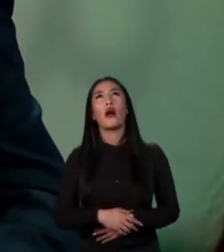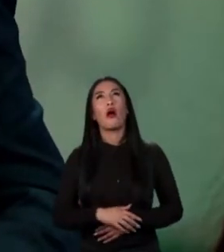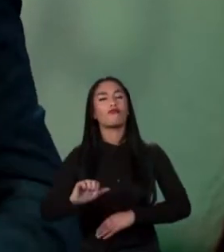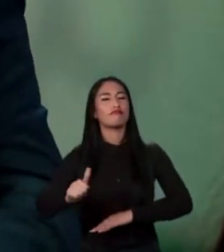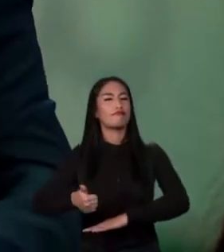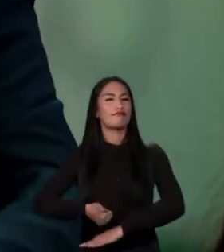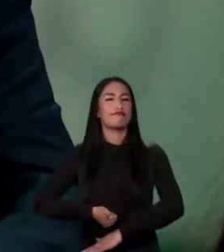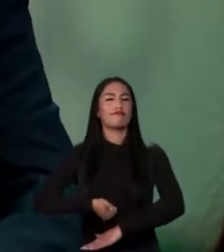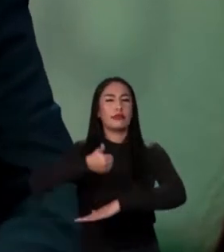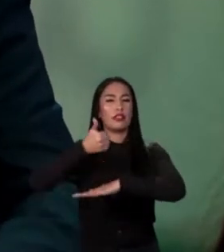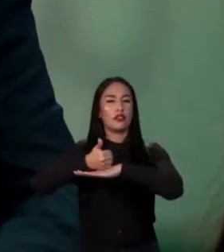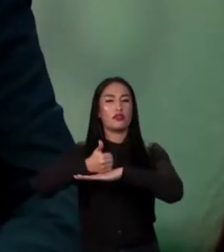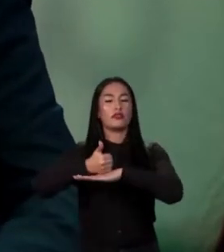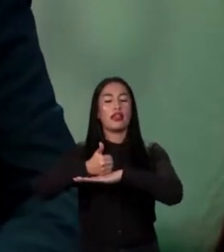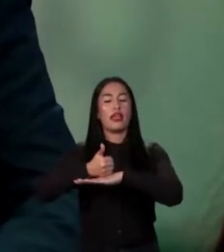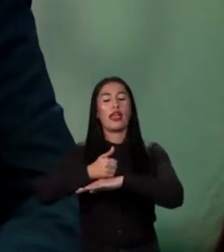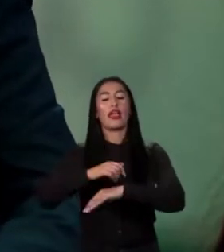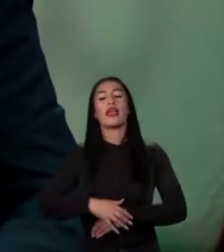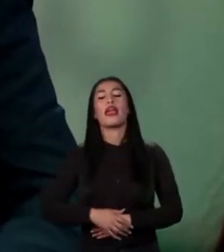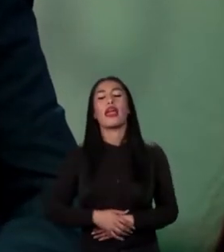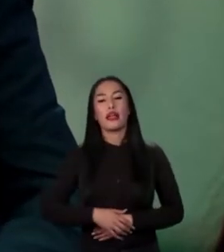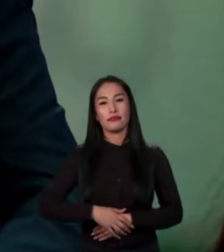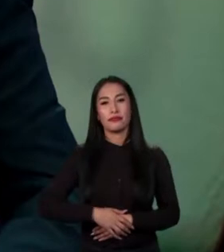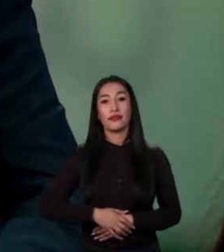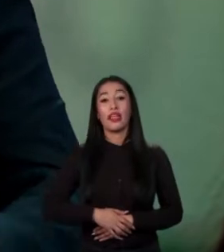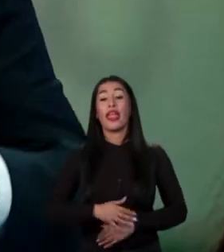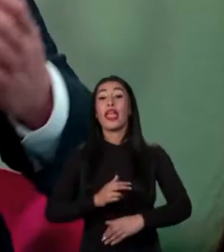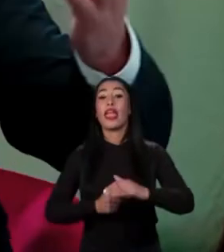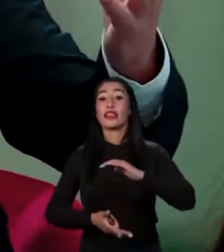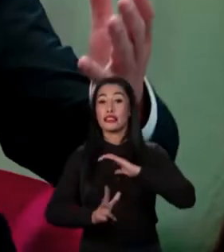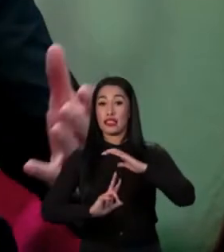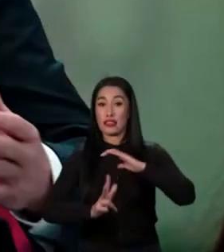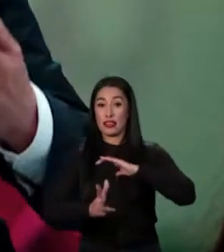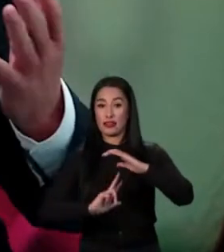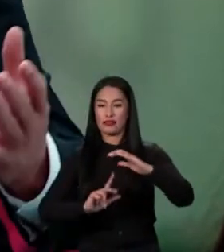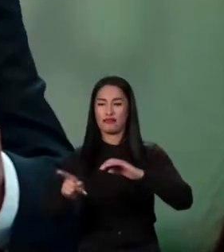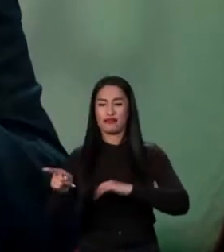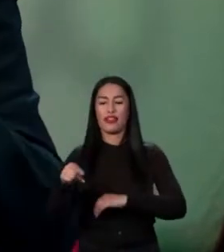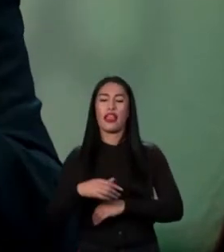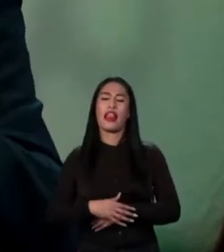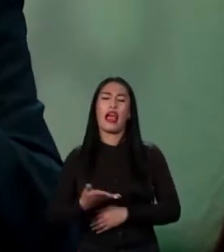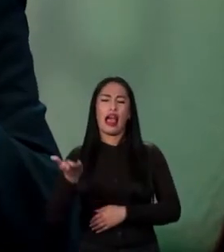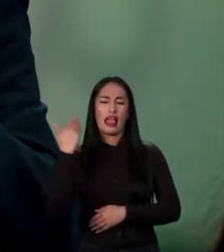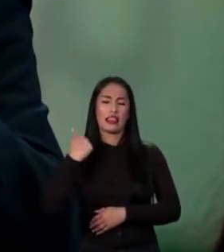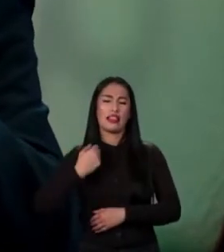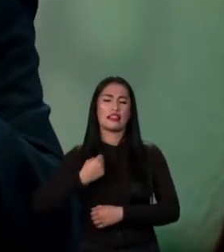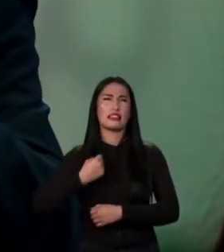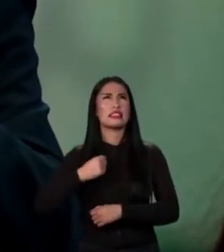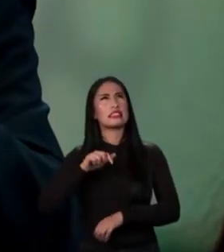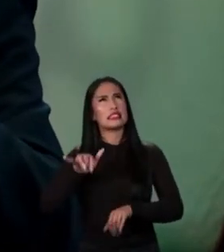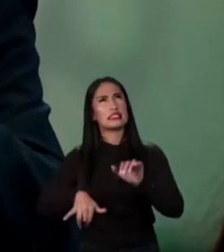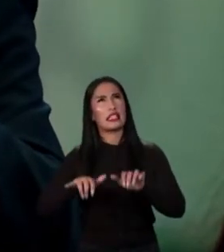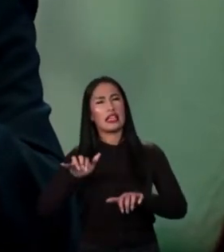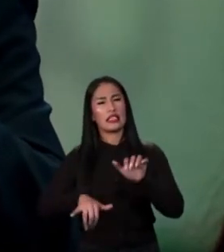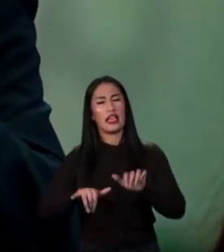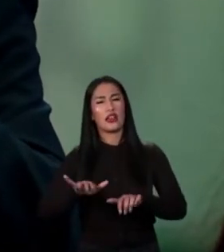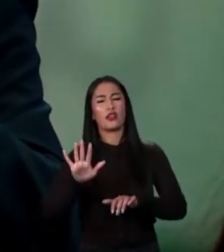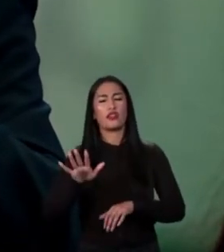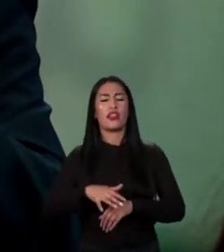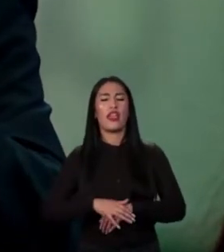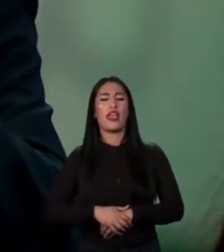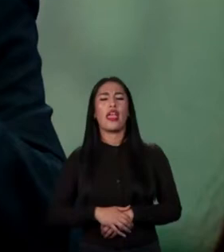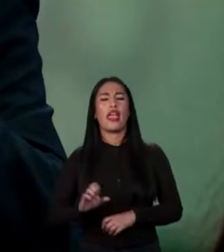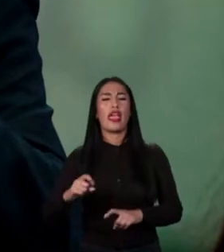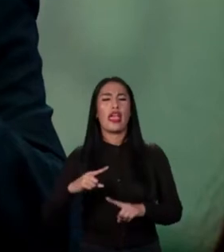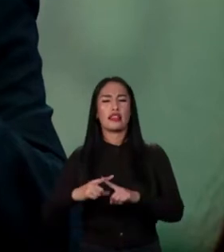expresidente y cetex a uno a un asesor que fue el secretario de educación del gobierno de bill clinton no hay ascensor del